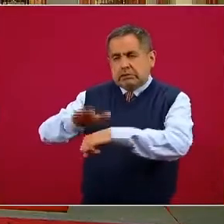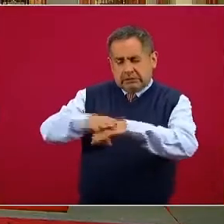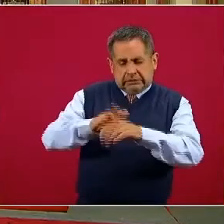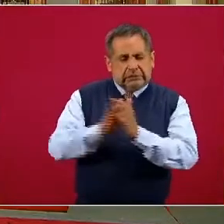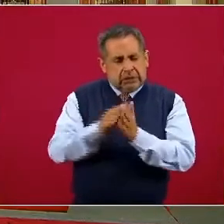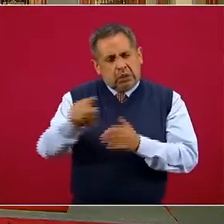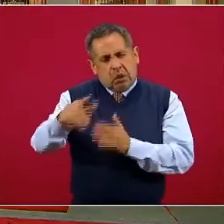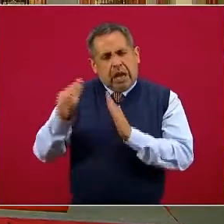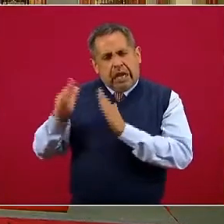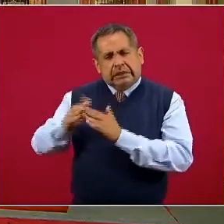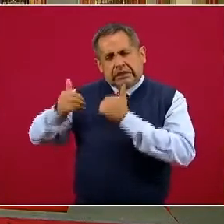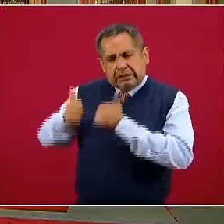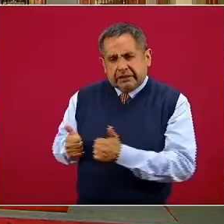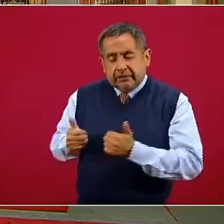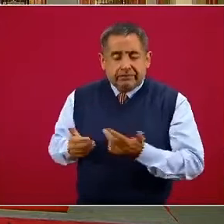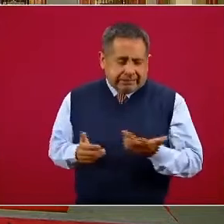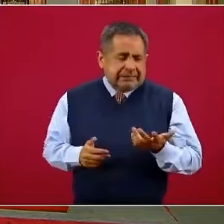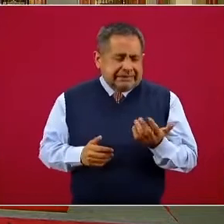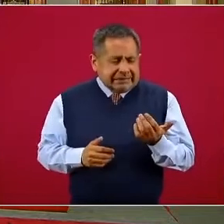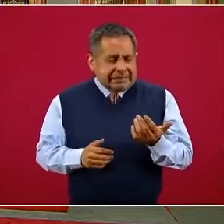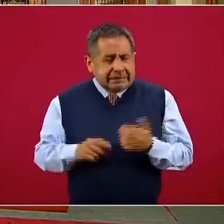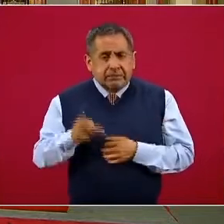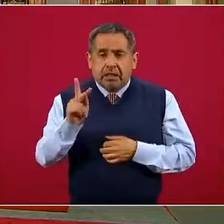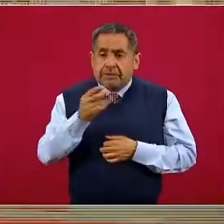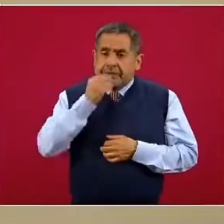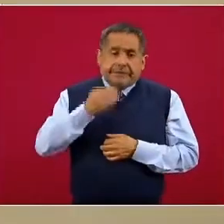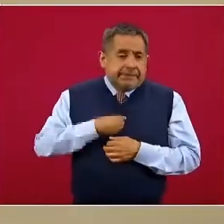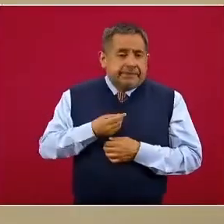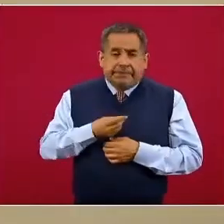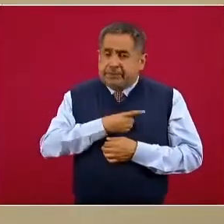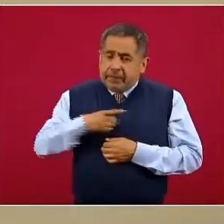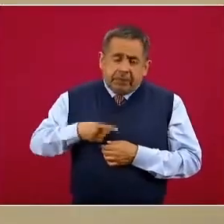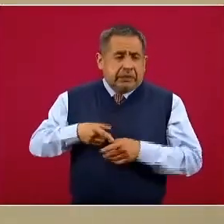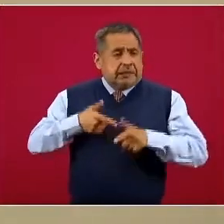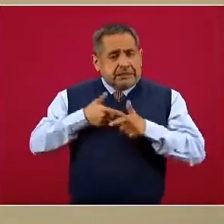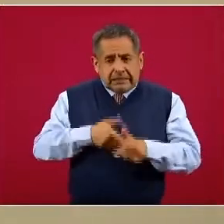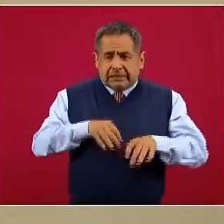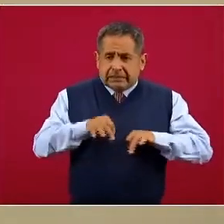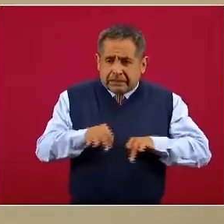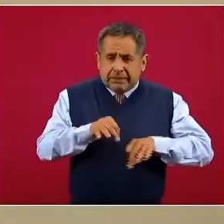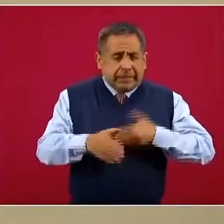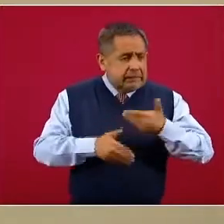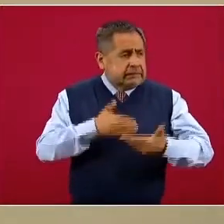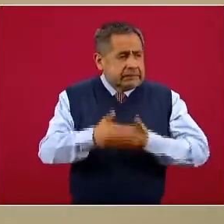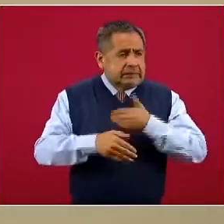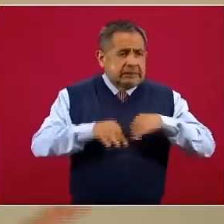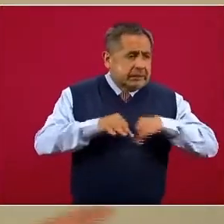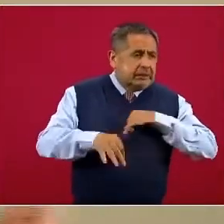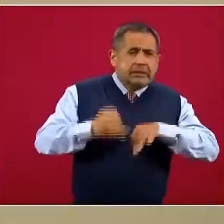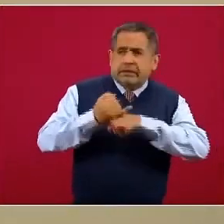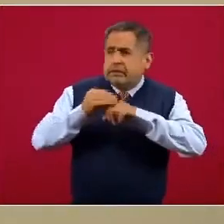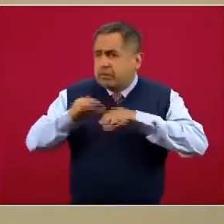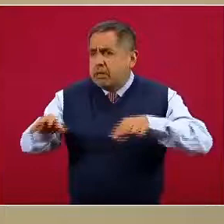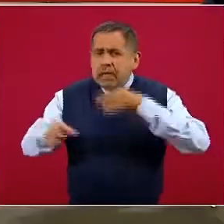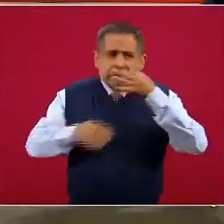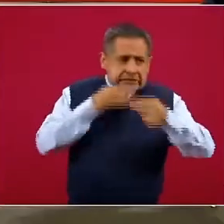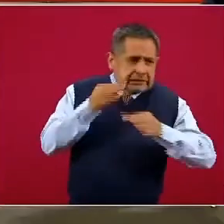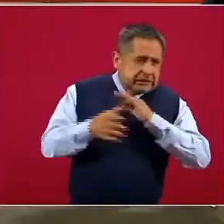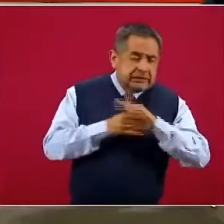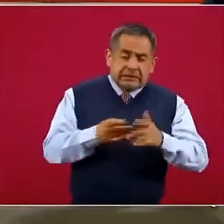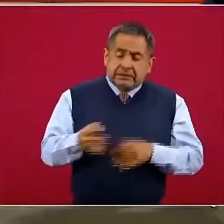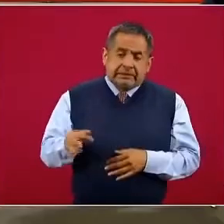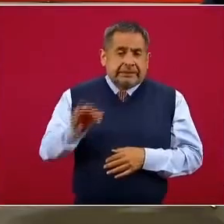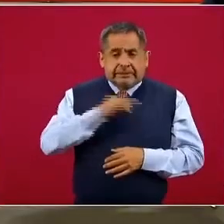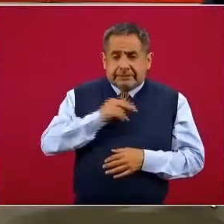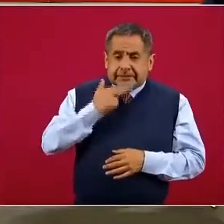casa, saben que deben continuar su propia tarea con los riesgos que